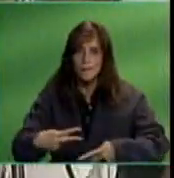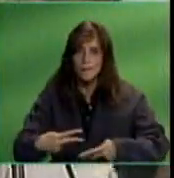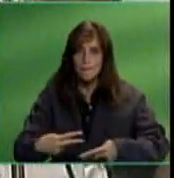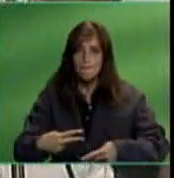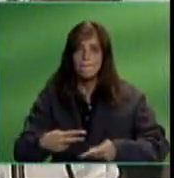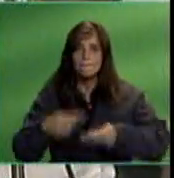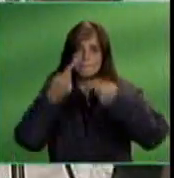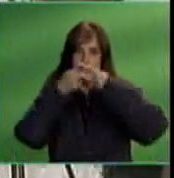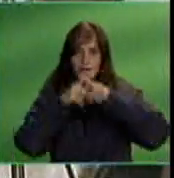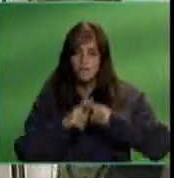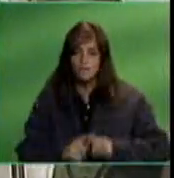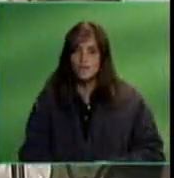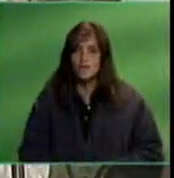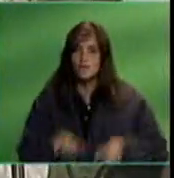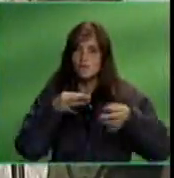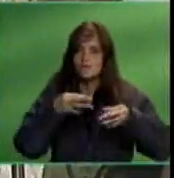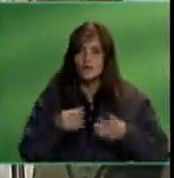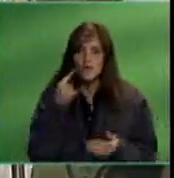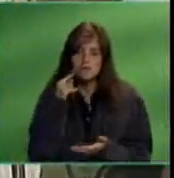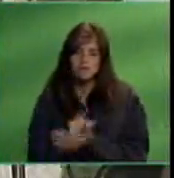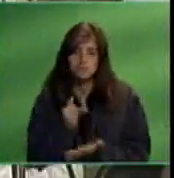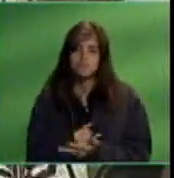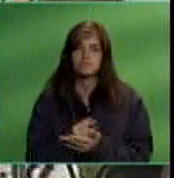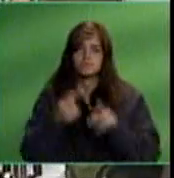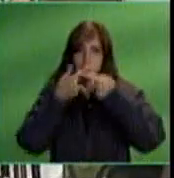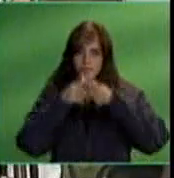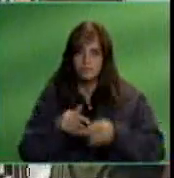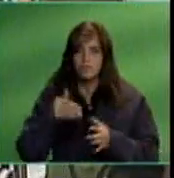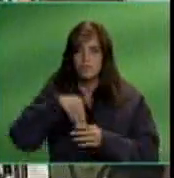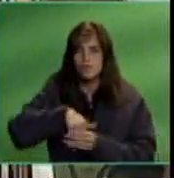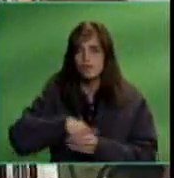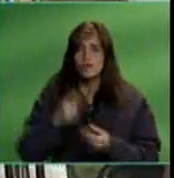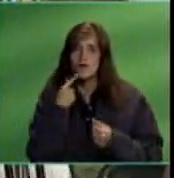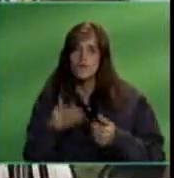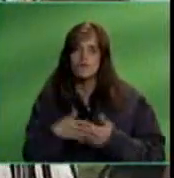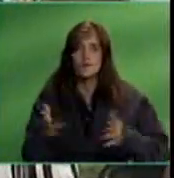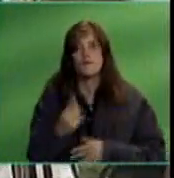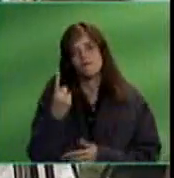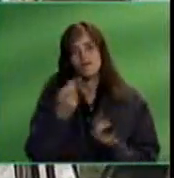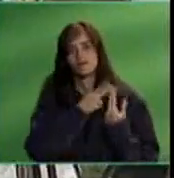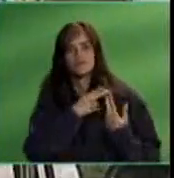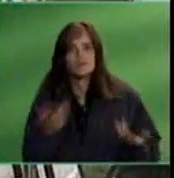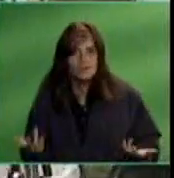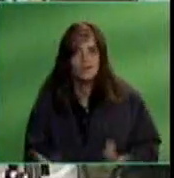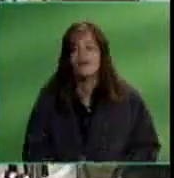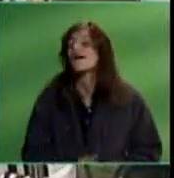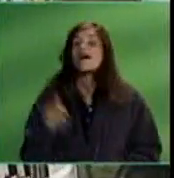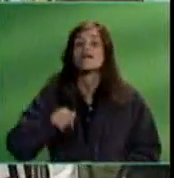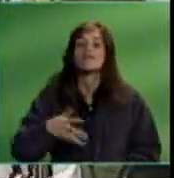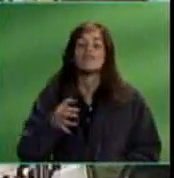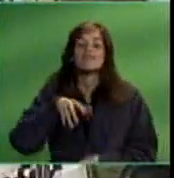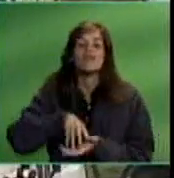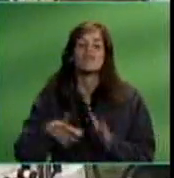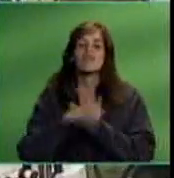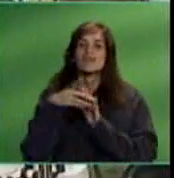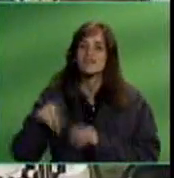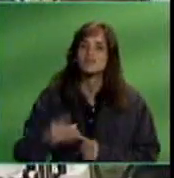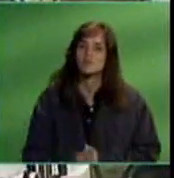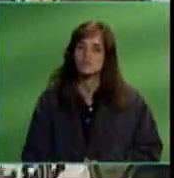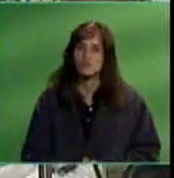de auditoría o de chequeo de la las cajas como lo ha dicho públicamente eso es una irresponsabilidad aquí hay un estado de